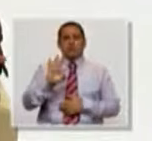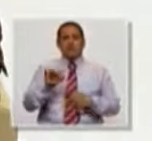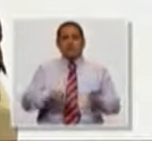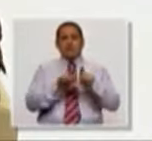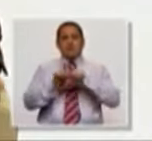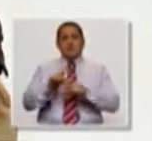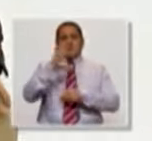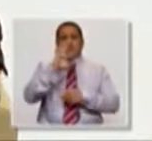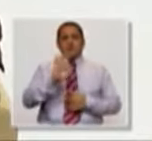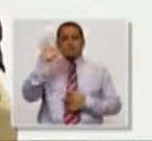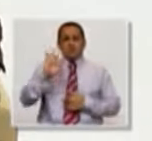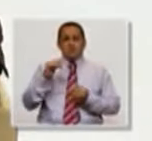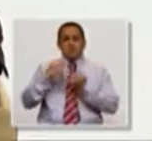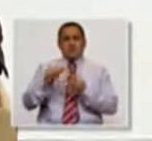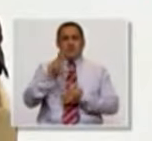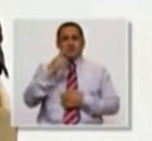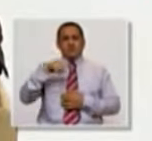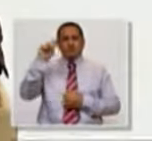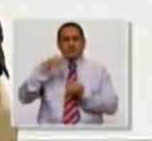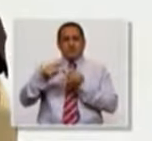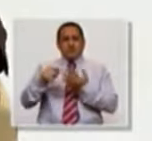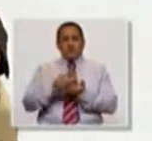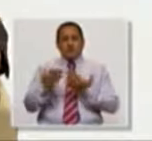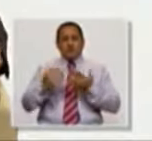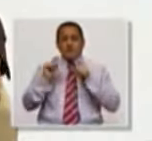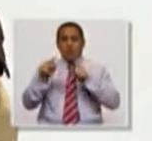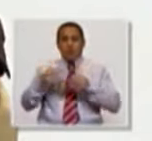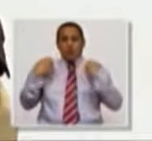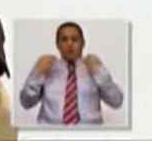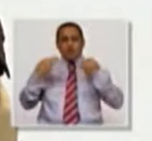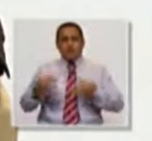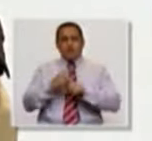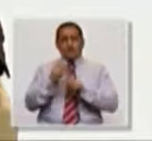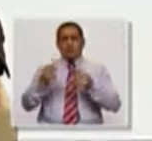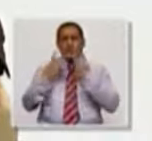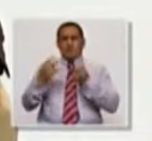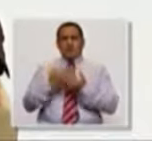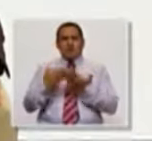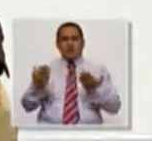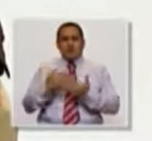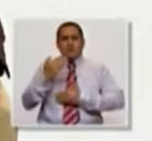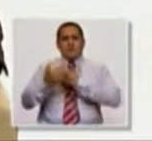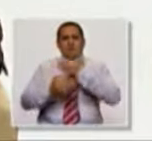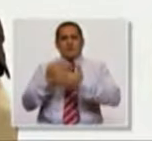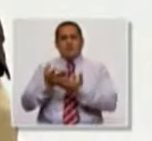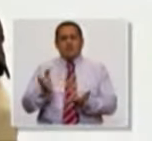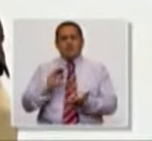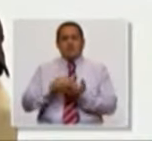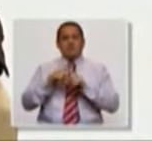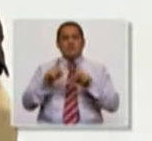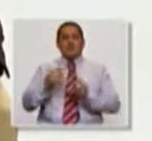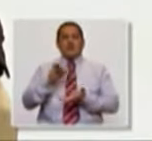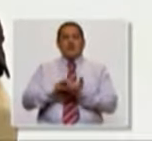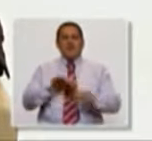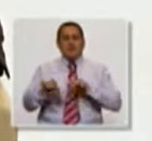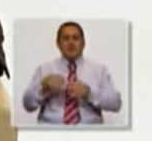de los 3 millones de casos, no son cifras oficiales. Entonces, ¿qué hacer, no? Van a llegar los casos en el tiempo y van a aumentar. Hay algo que se puede hacer